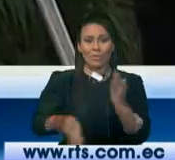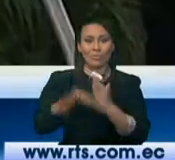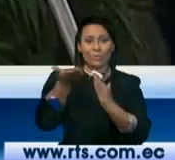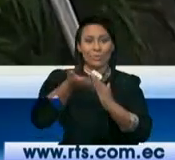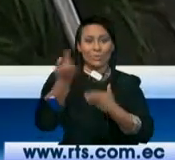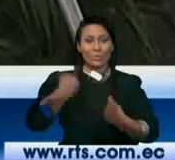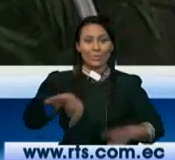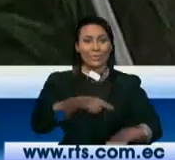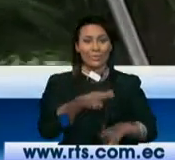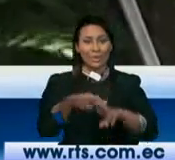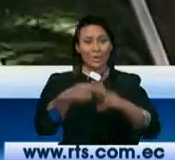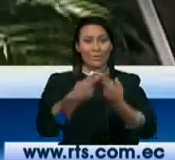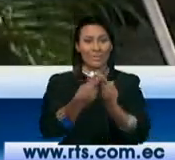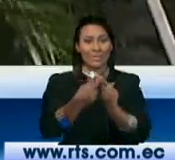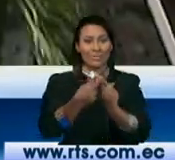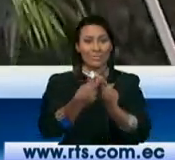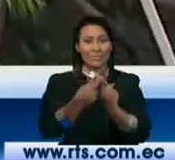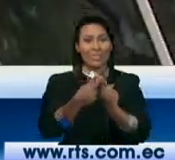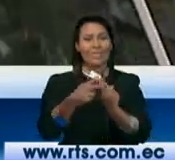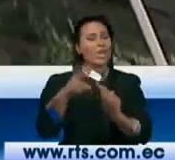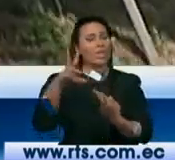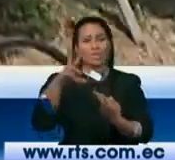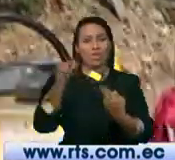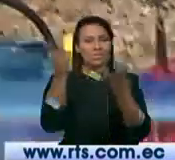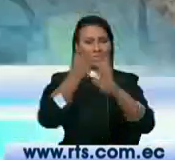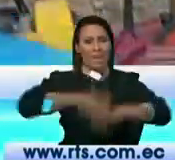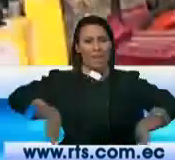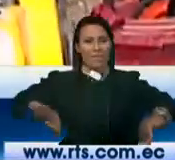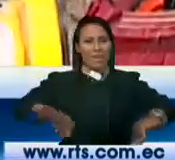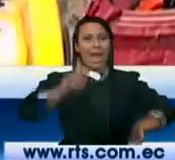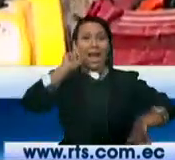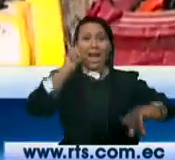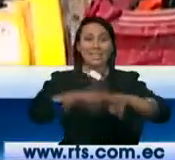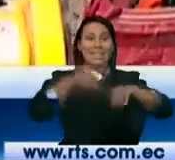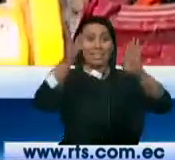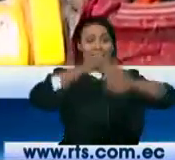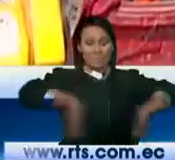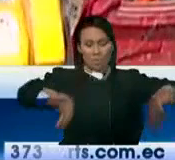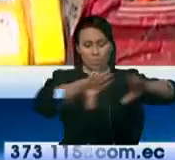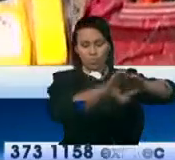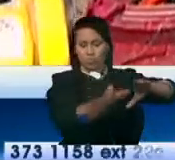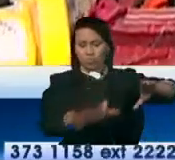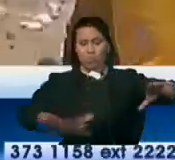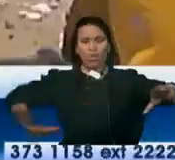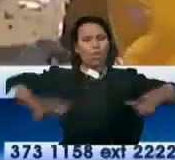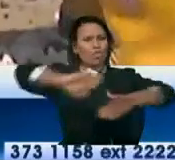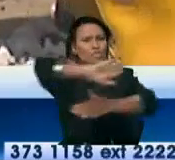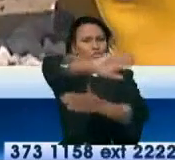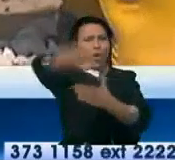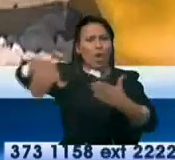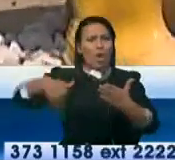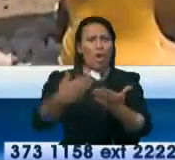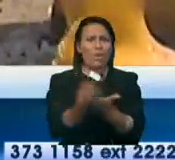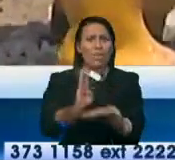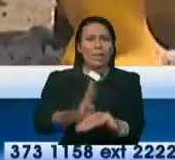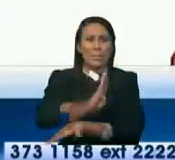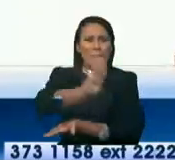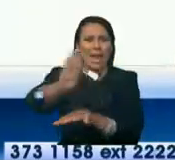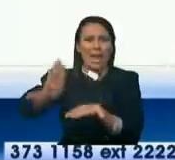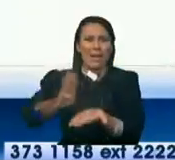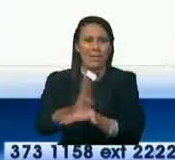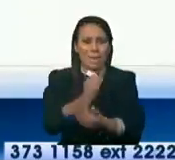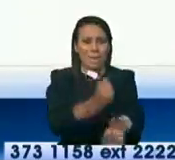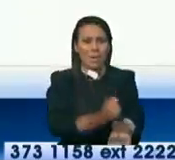inicia no se detendrá sino hasta terminar la última cuadra de alcantarillado de Pascuales.